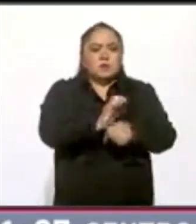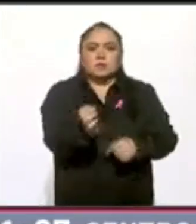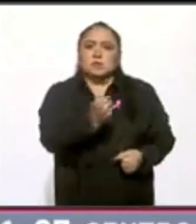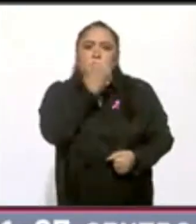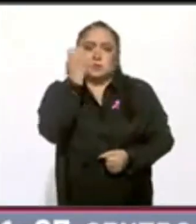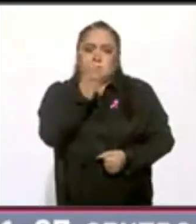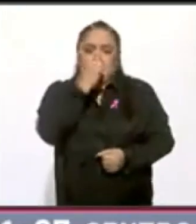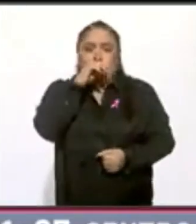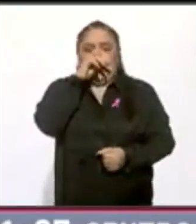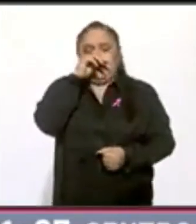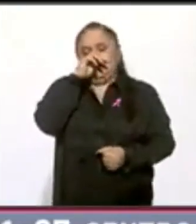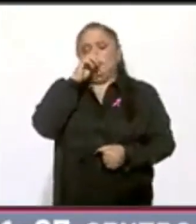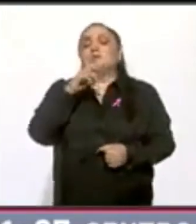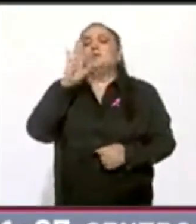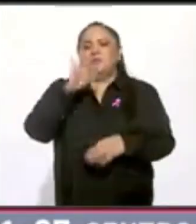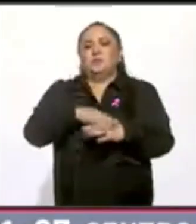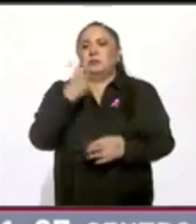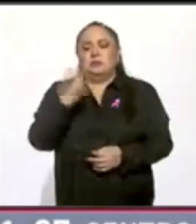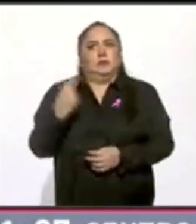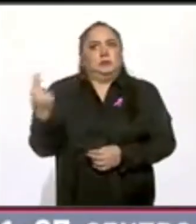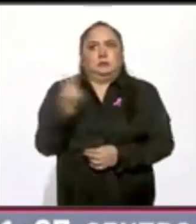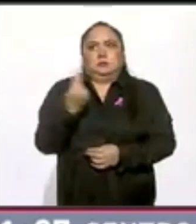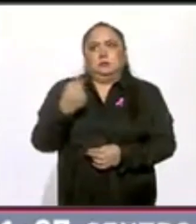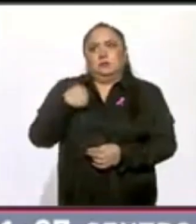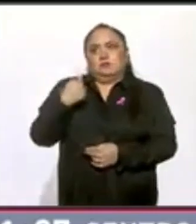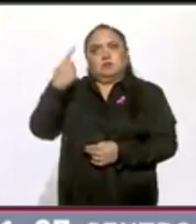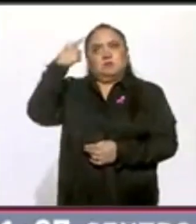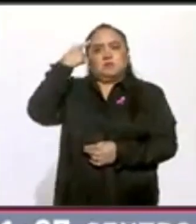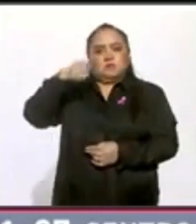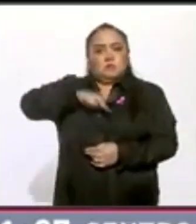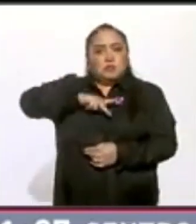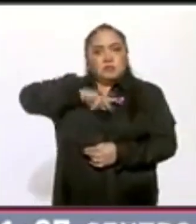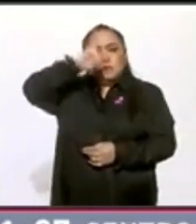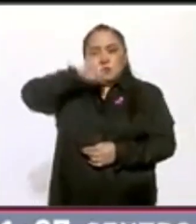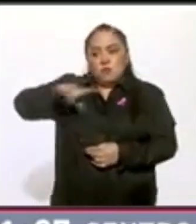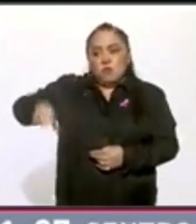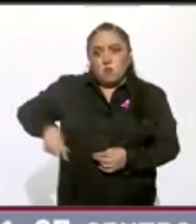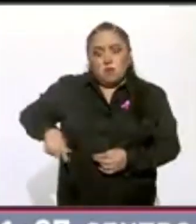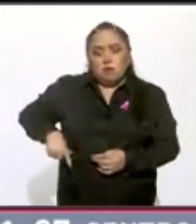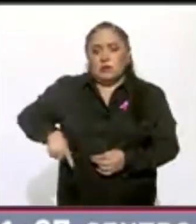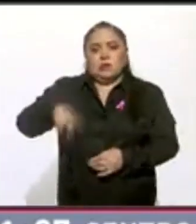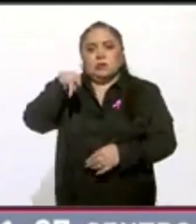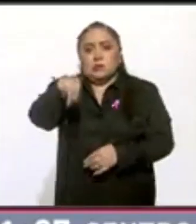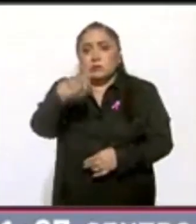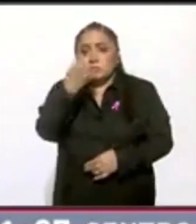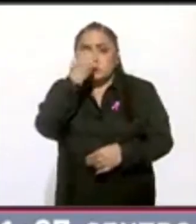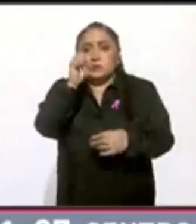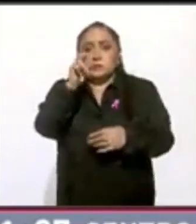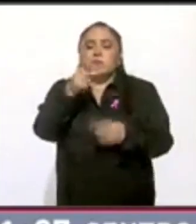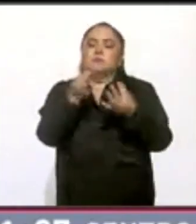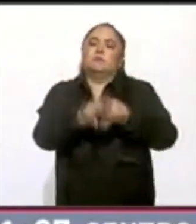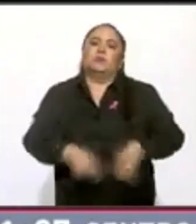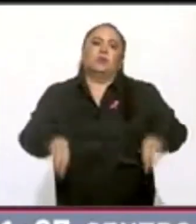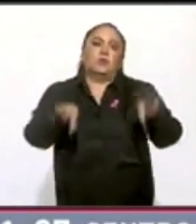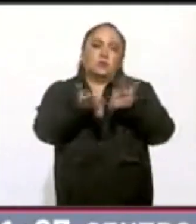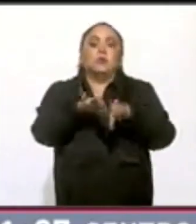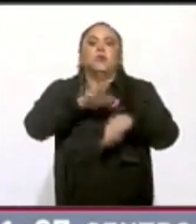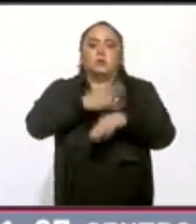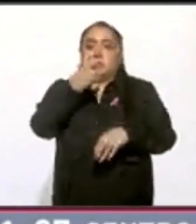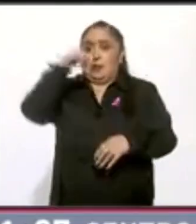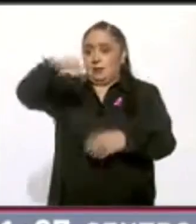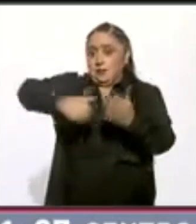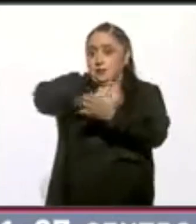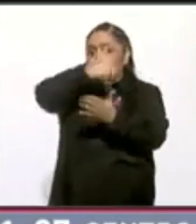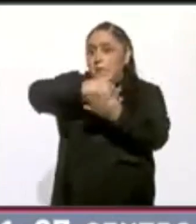pública, pues necesariamente como jefa de gobierno, para mí la educación pública es algo fundamental. Entonces, en la Ciudad de